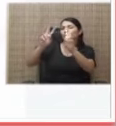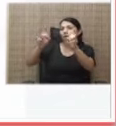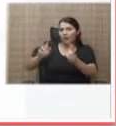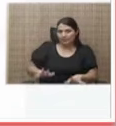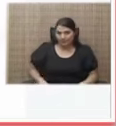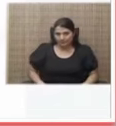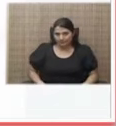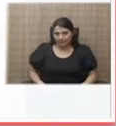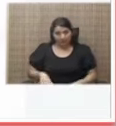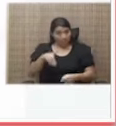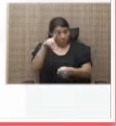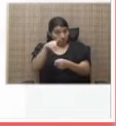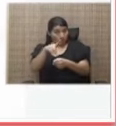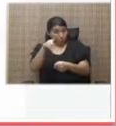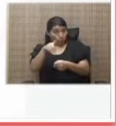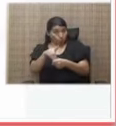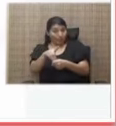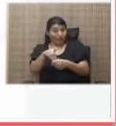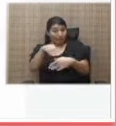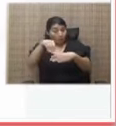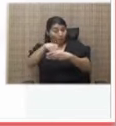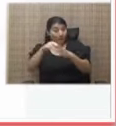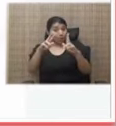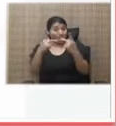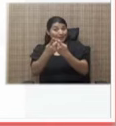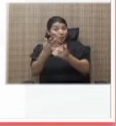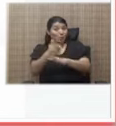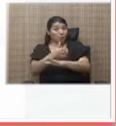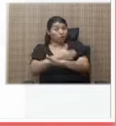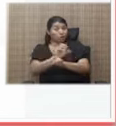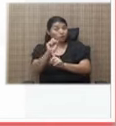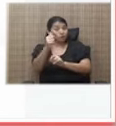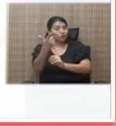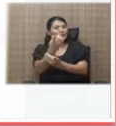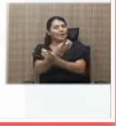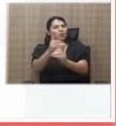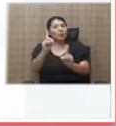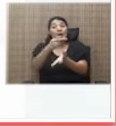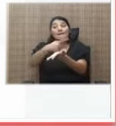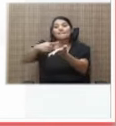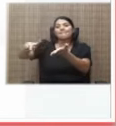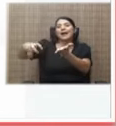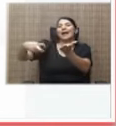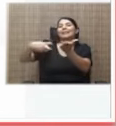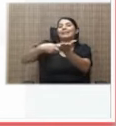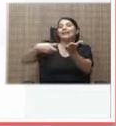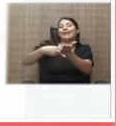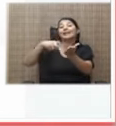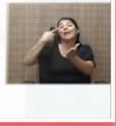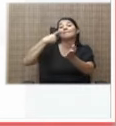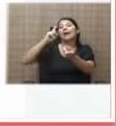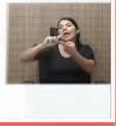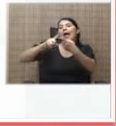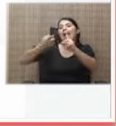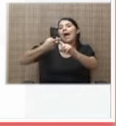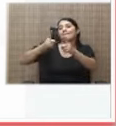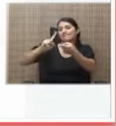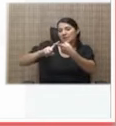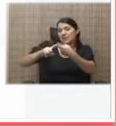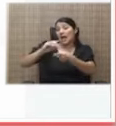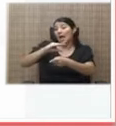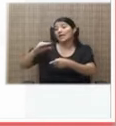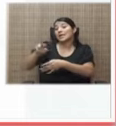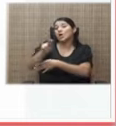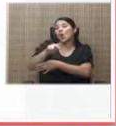diputado oficialista paga tiquete a una amiga y subalterna pero para que lo acompañe a un